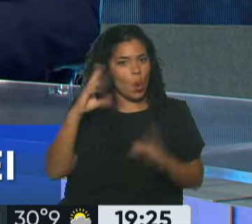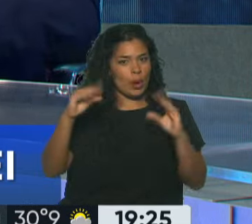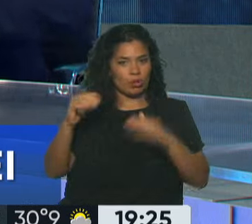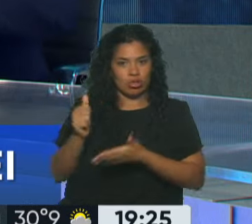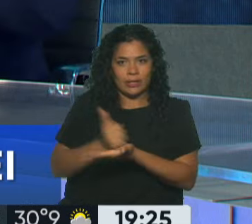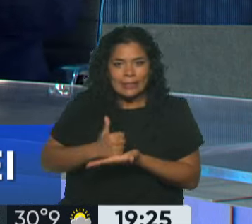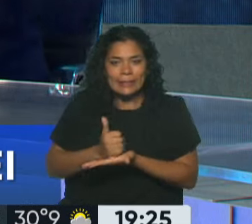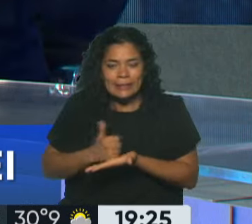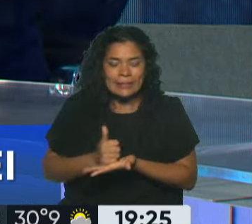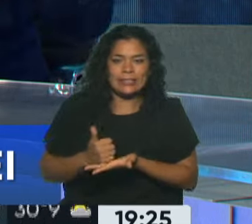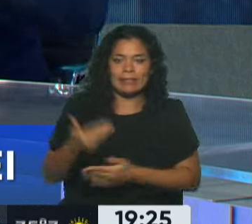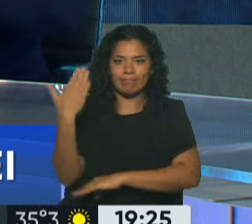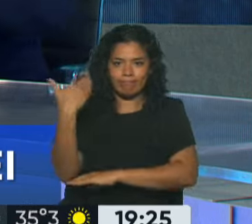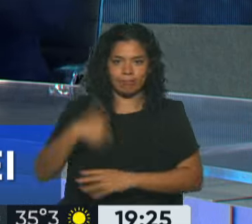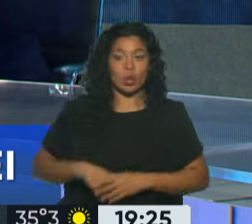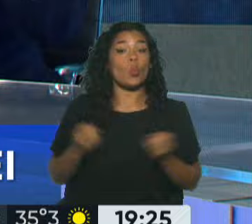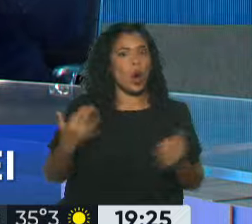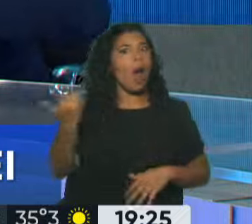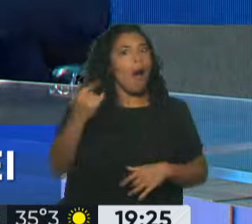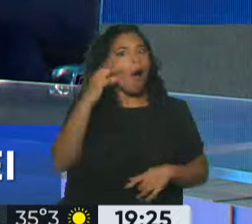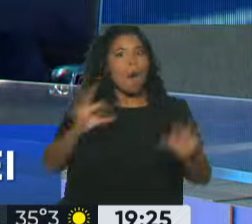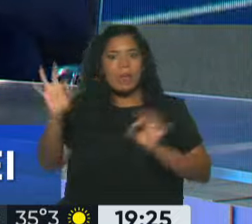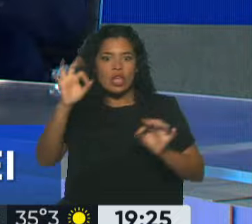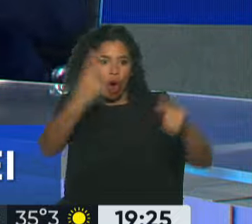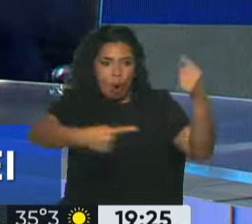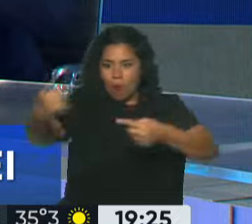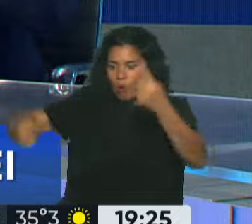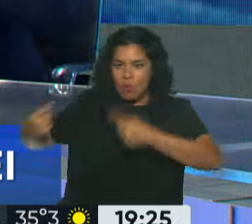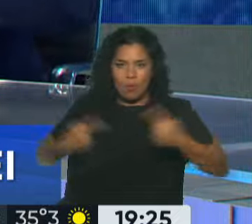Nacional. Bueno, muchas repercusiones. Tenemos todas las repercusiones. Estamos ubicados en cada rincón del Congreso de la Nación.